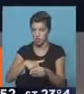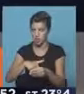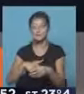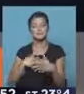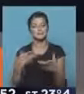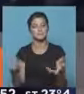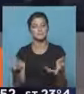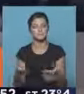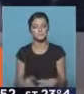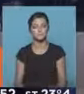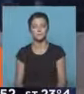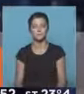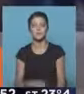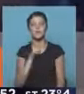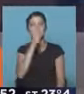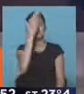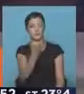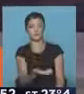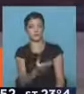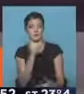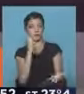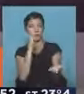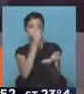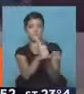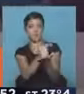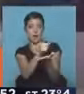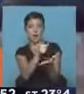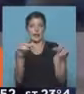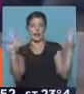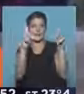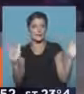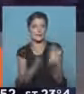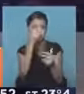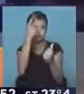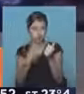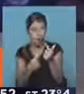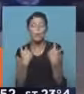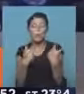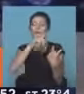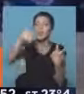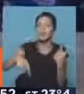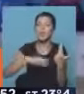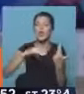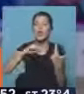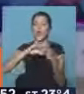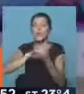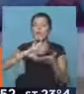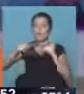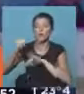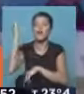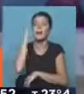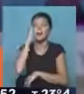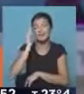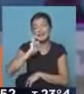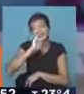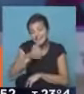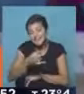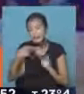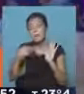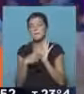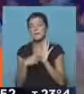tipo que inclusive es un icono mediático que nos puede generar nuevos modelos culturales desde ella pero reafirmando los que ya están o el mundo está bastante